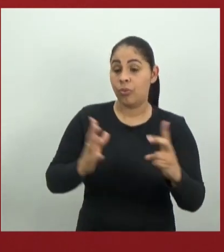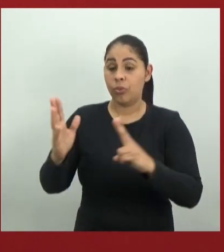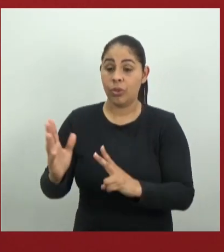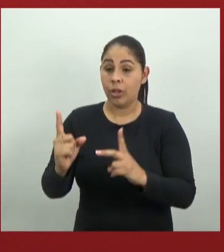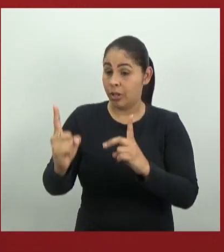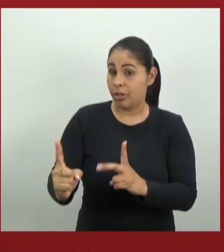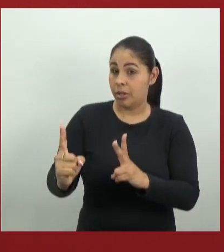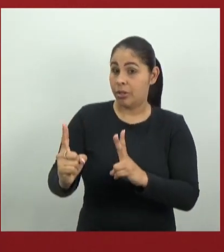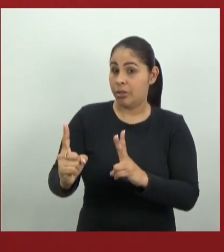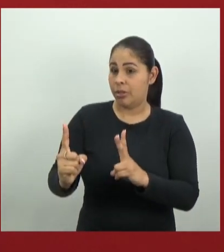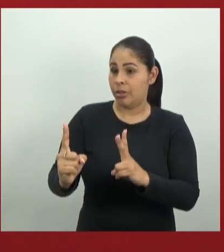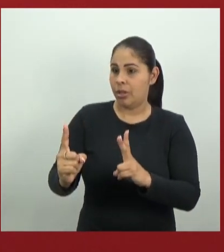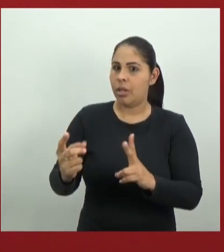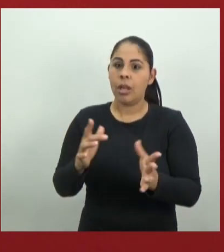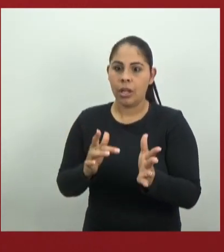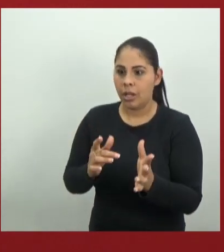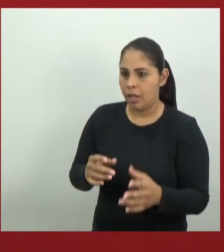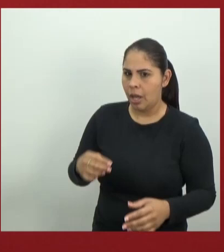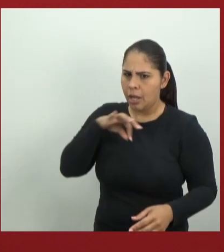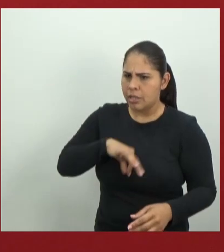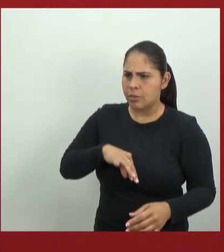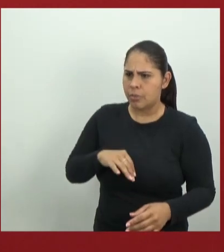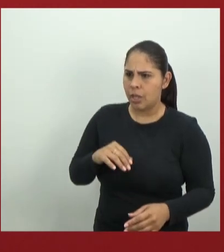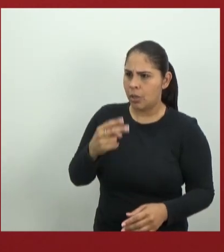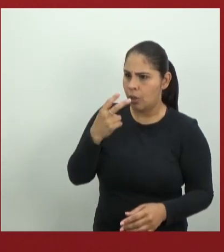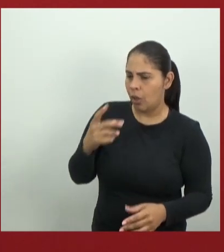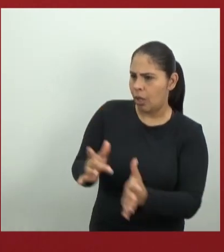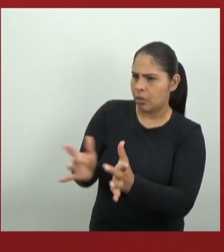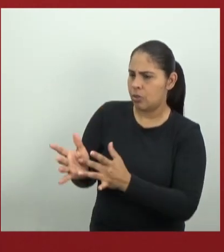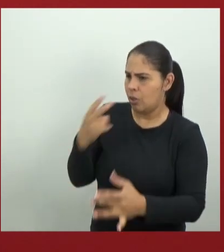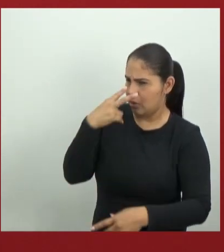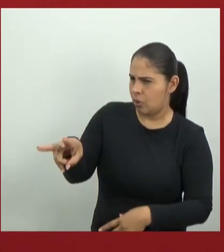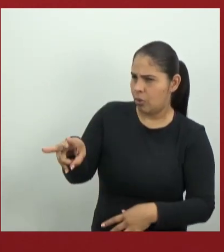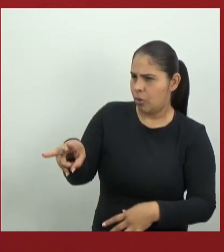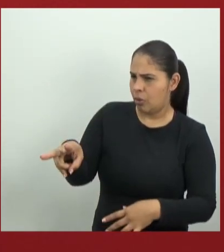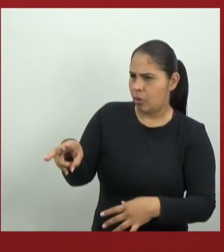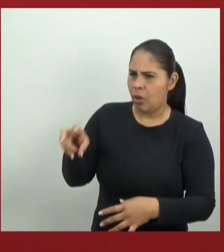revolcaba, echando espumarajos. ¿Y sabes qué?